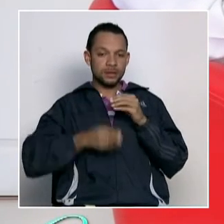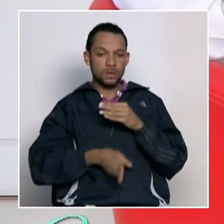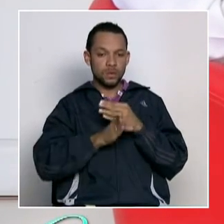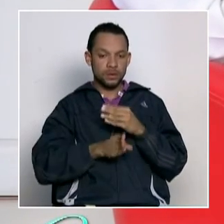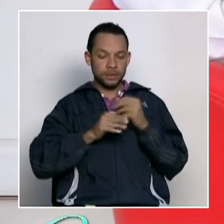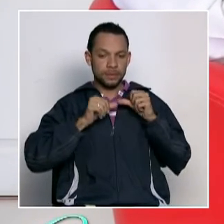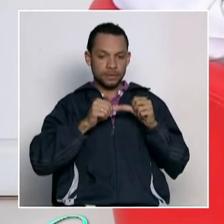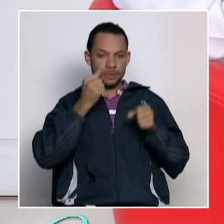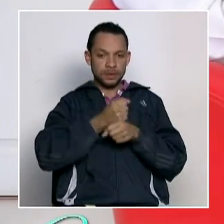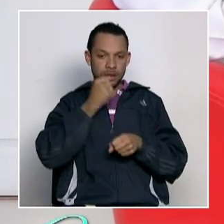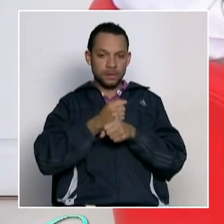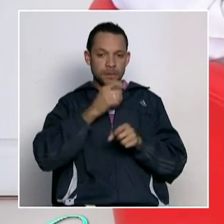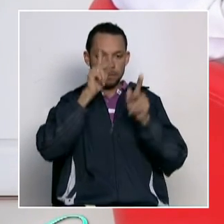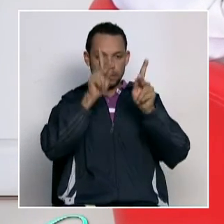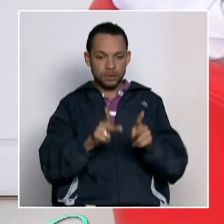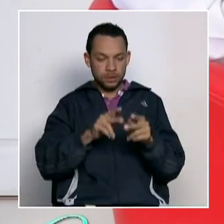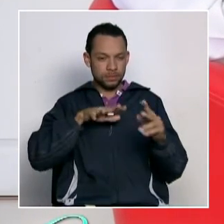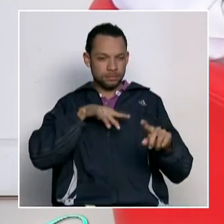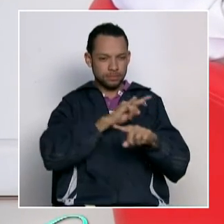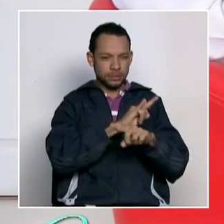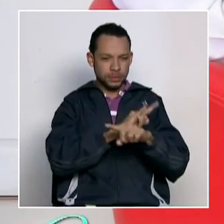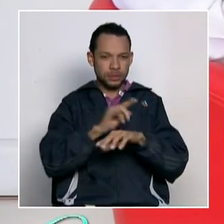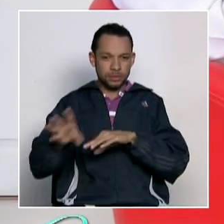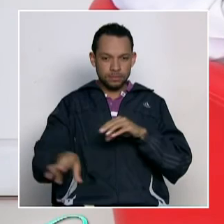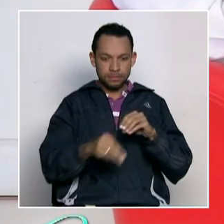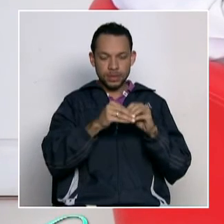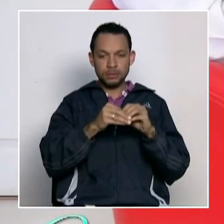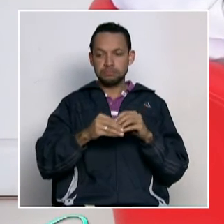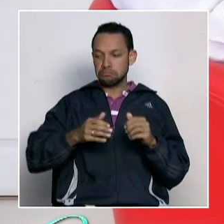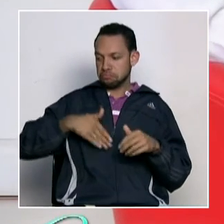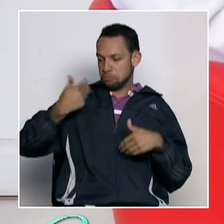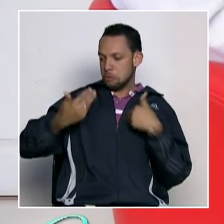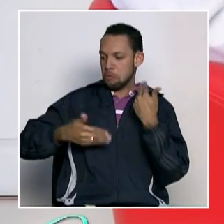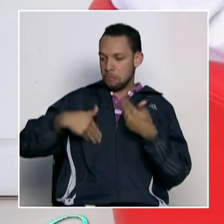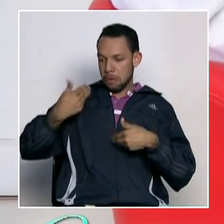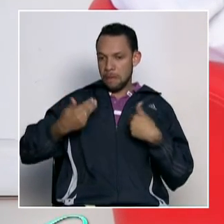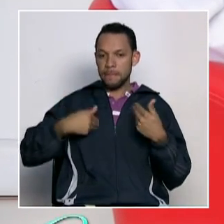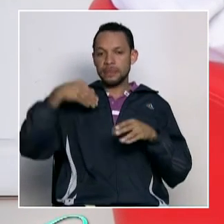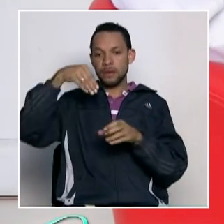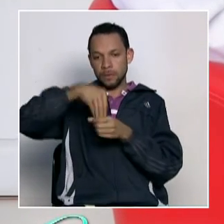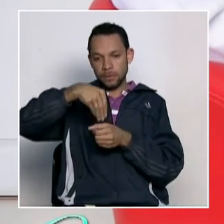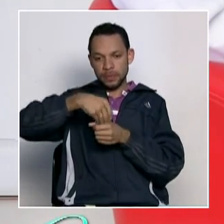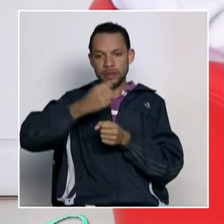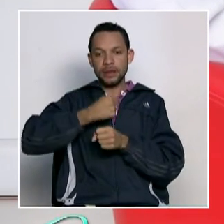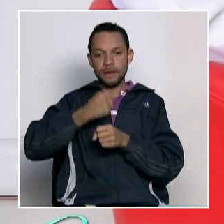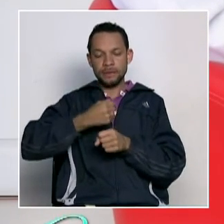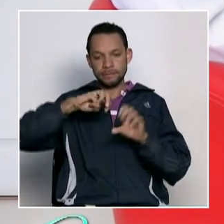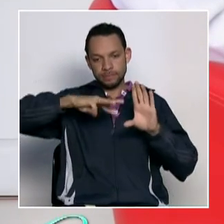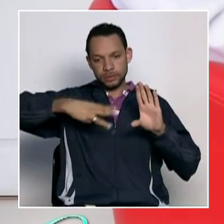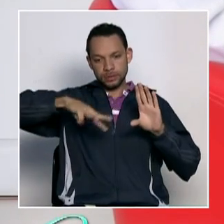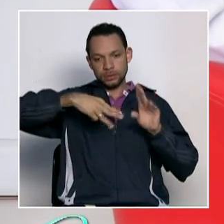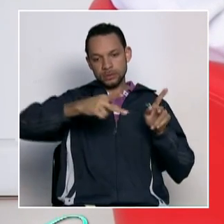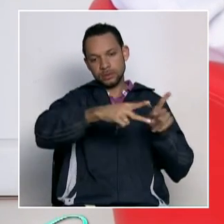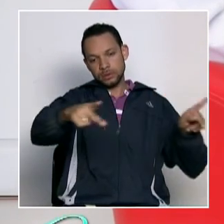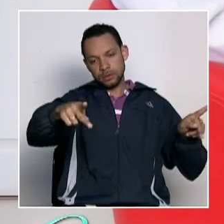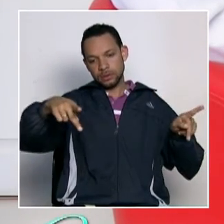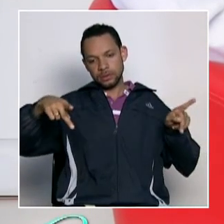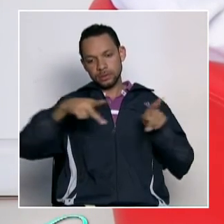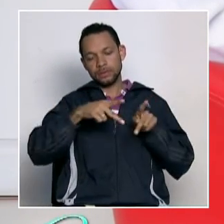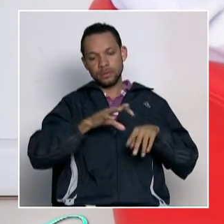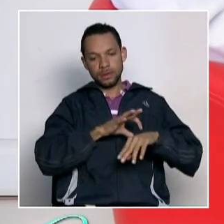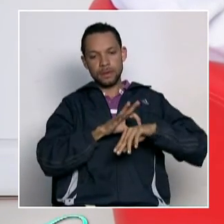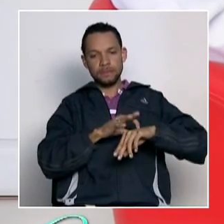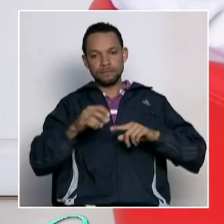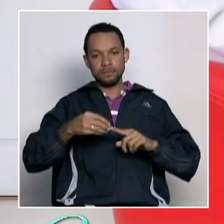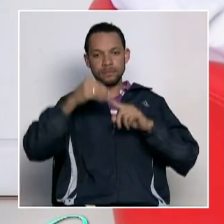de manera integral al paciente. Yo me siento una bienaventurada de poder realizar mi profesión desde ese punto